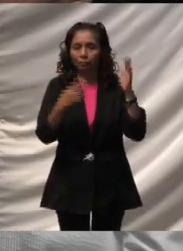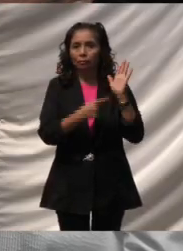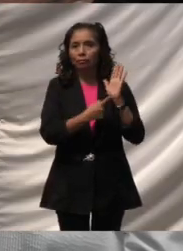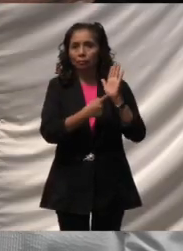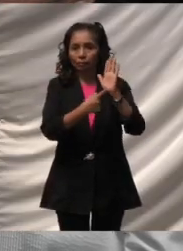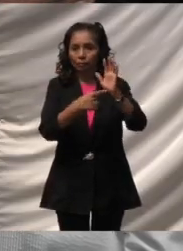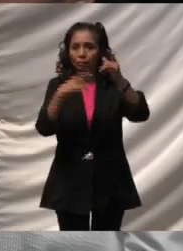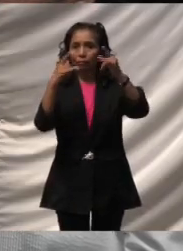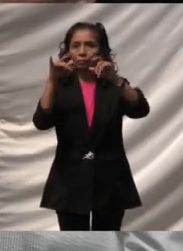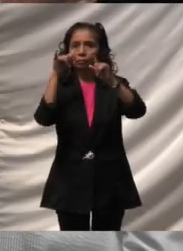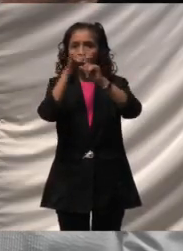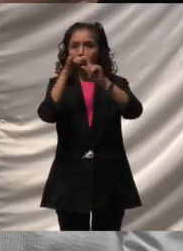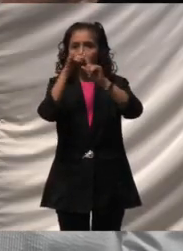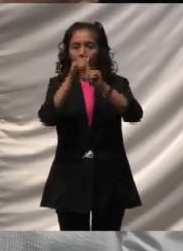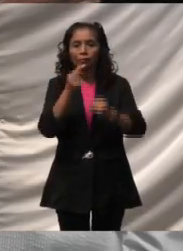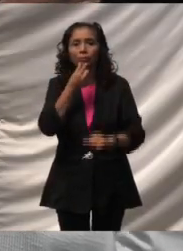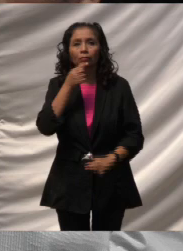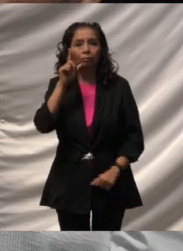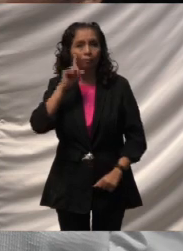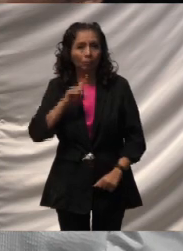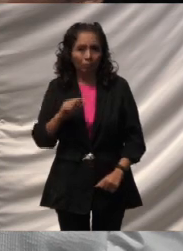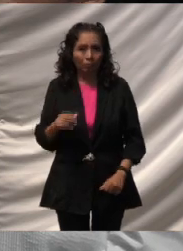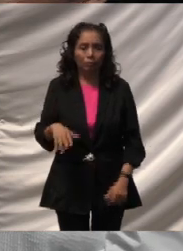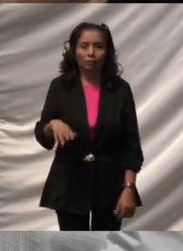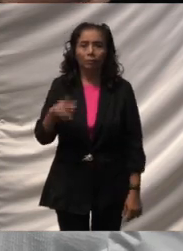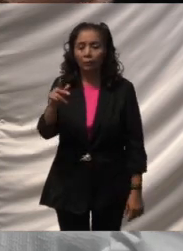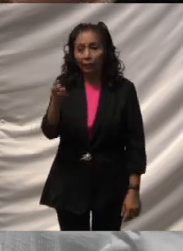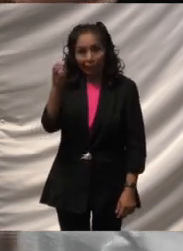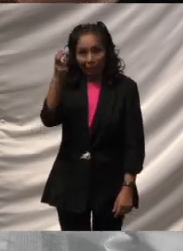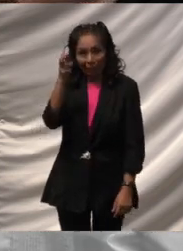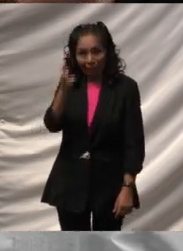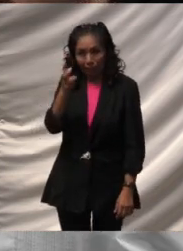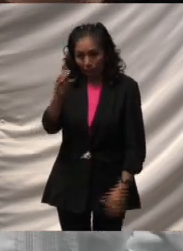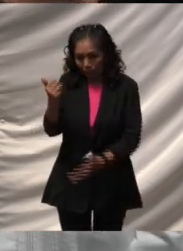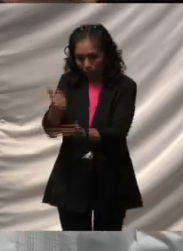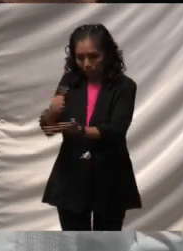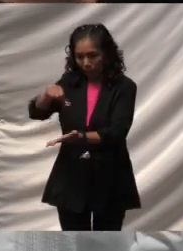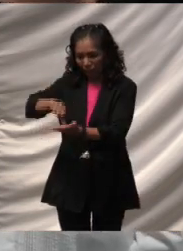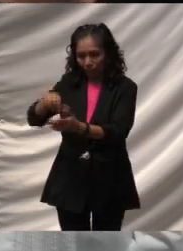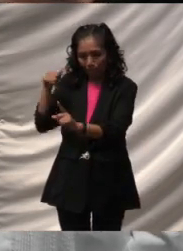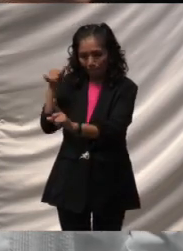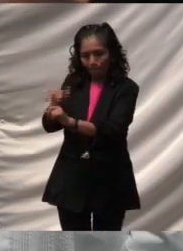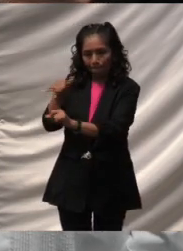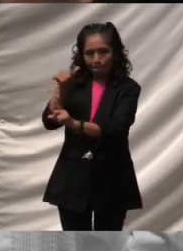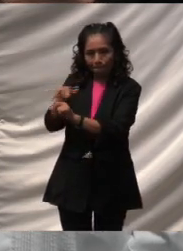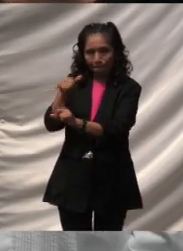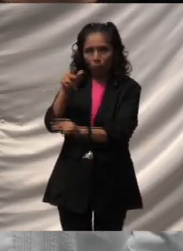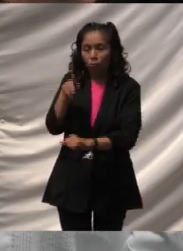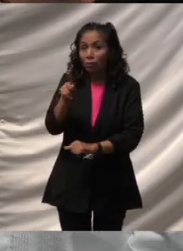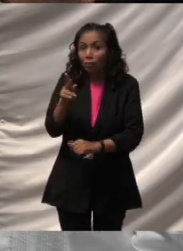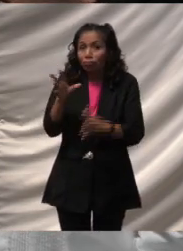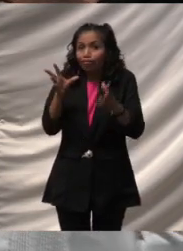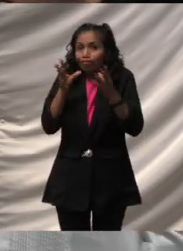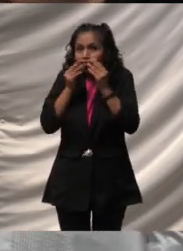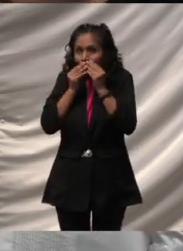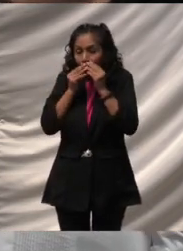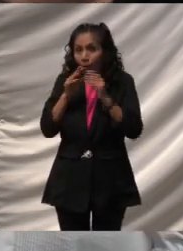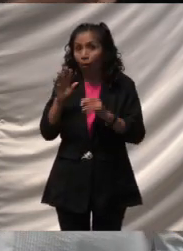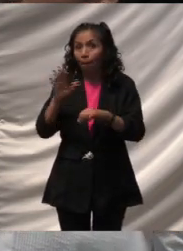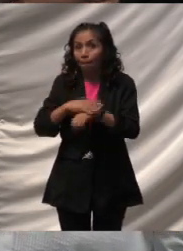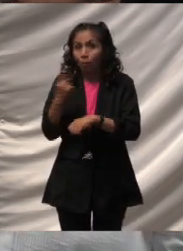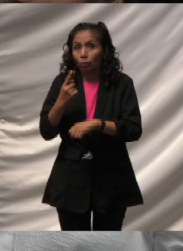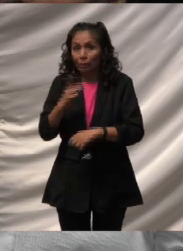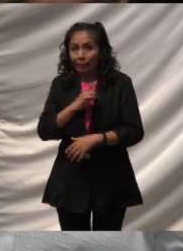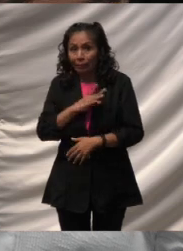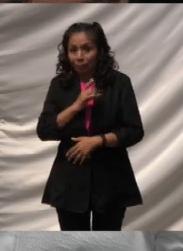escolar. Había una vez una niña que se llamaba Juanita y sufría de acoso escolar porque era bajita de estatura, pero no quería decirlo porque tenía miedo de